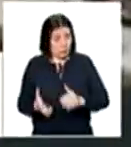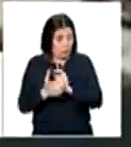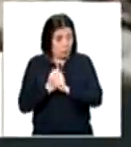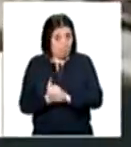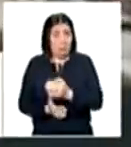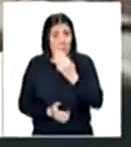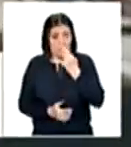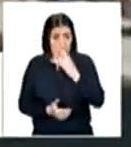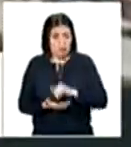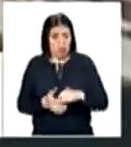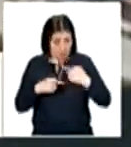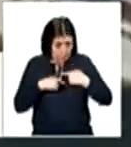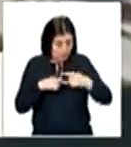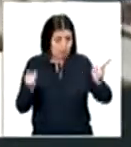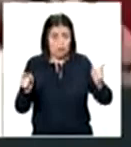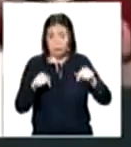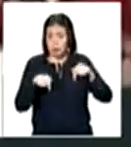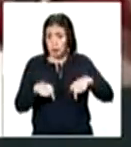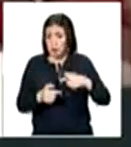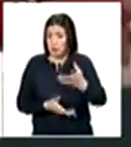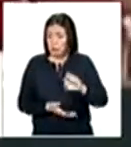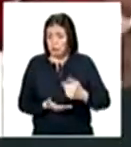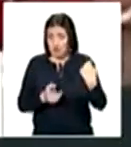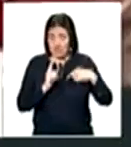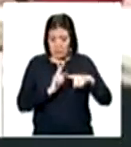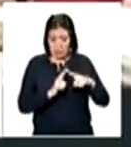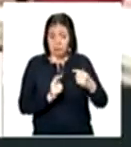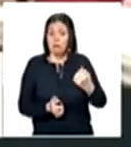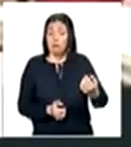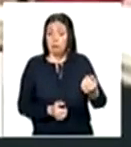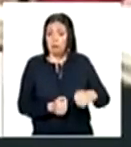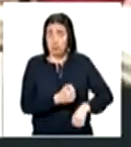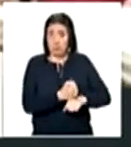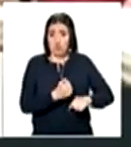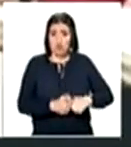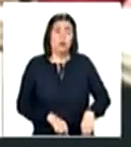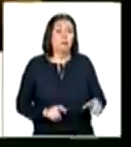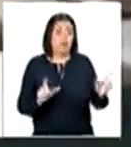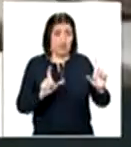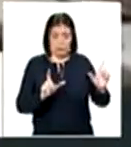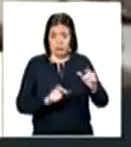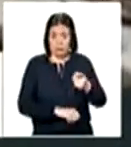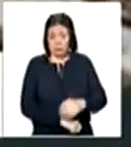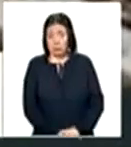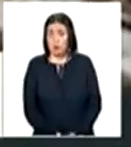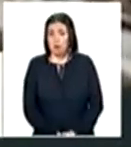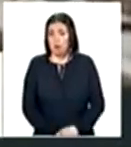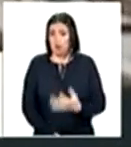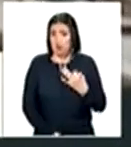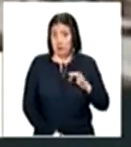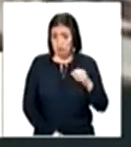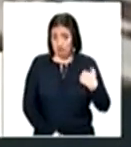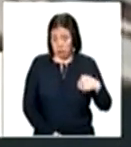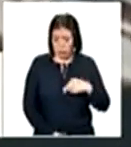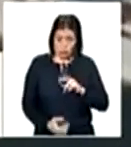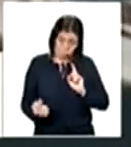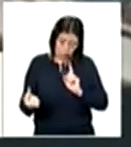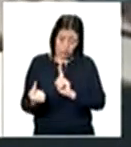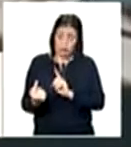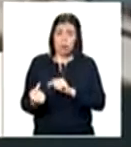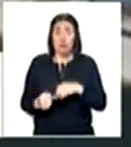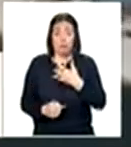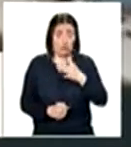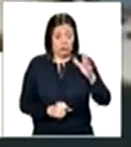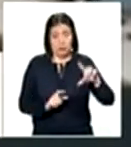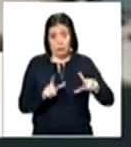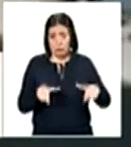compartió durante el anuncio de este nuevo espacio, donde el exfutbolista volverá a la pantalla chica. Siempre cuando lo vemos en cualquier lugar del